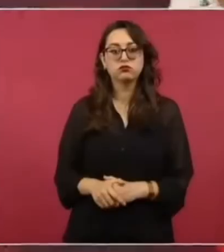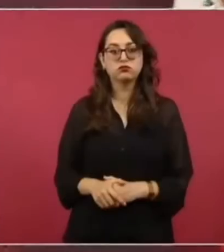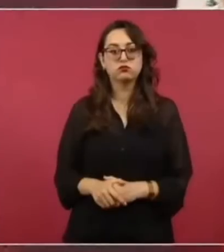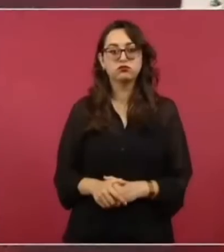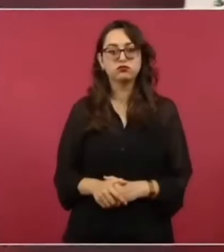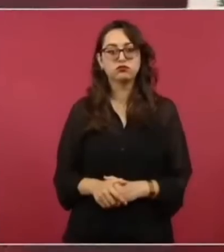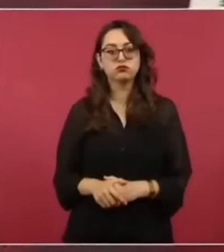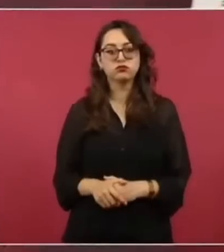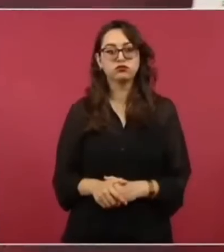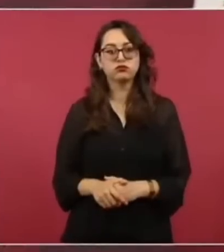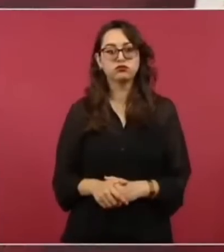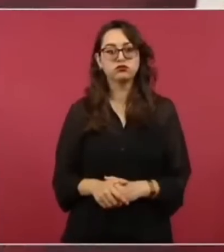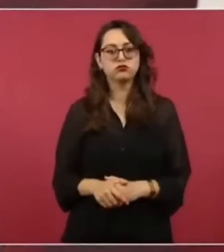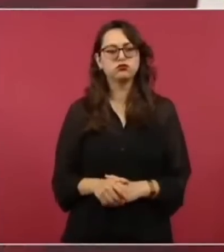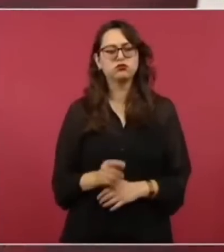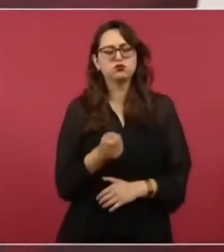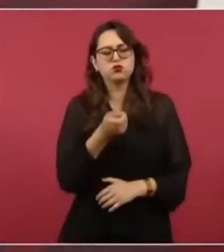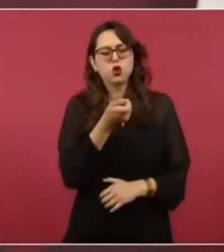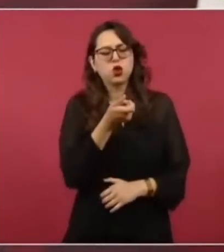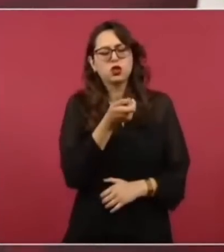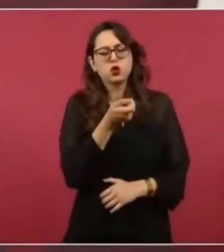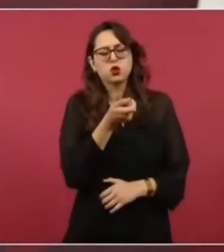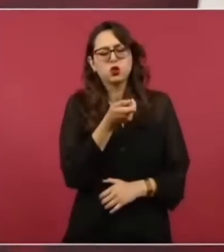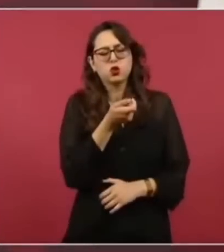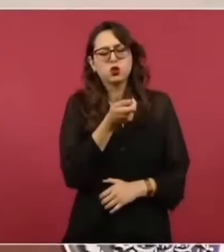Y le digo, poquito.